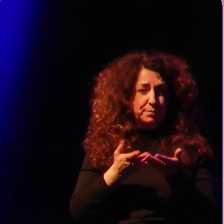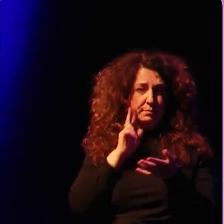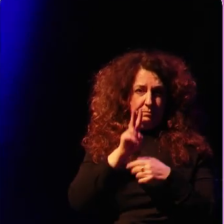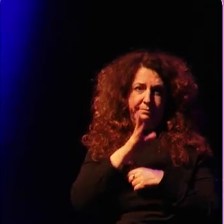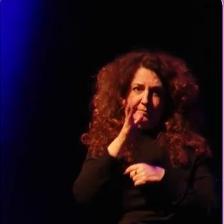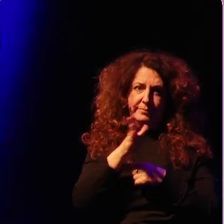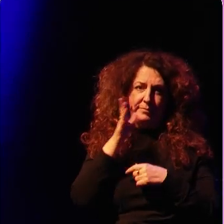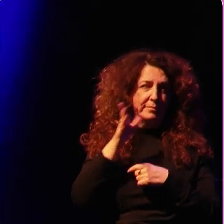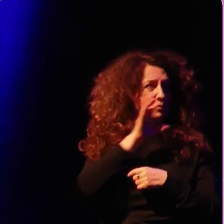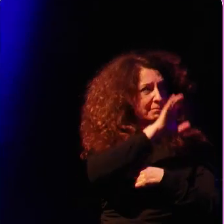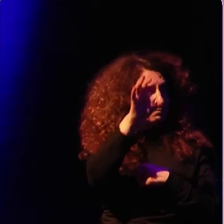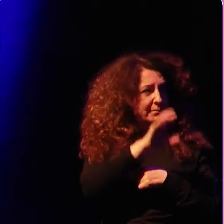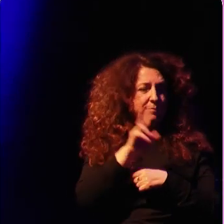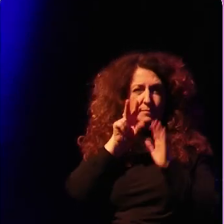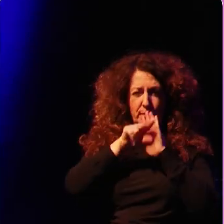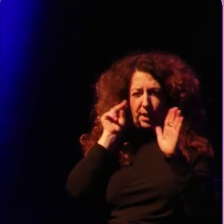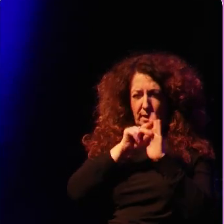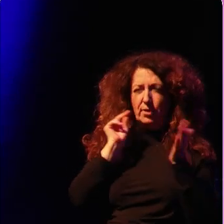¿Vale?